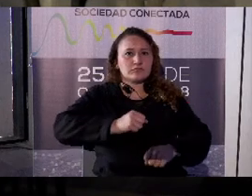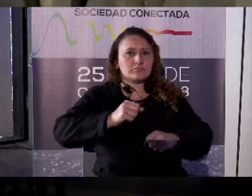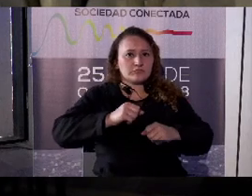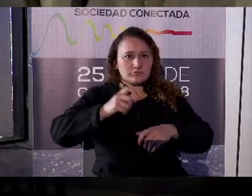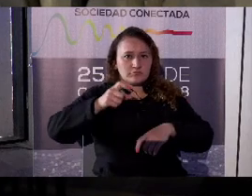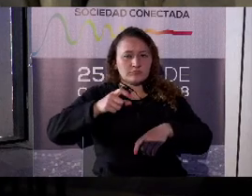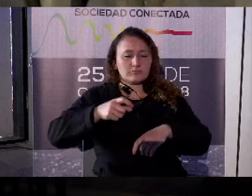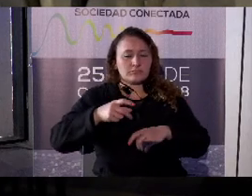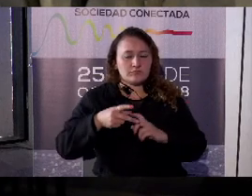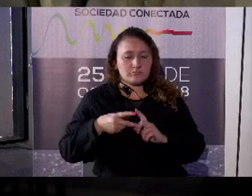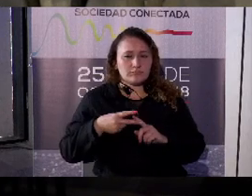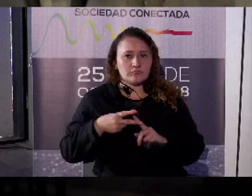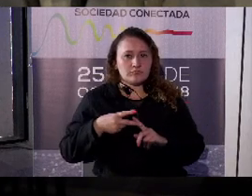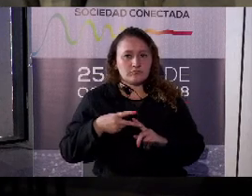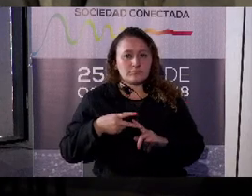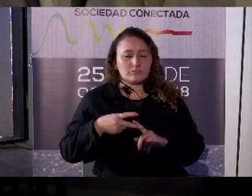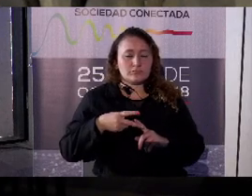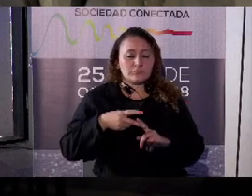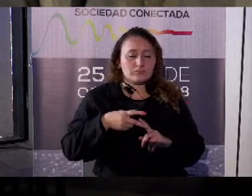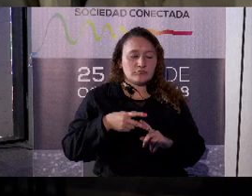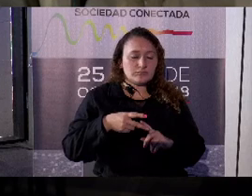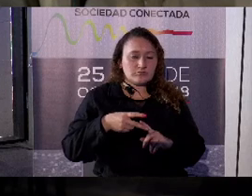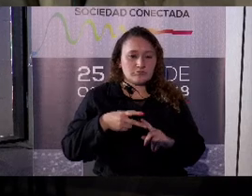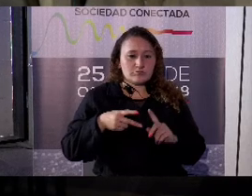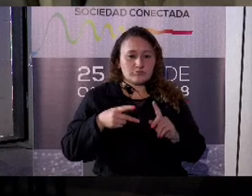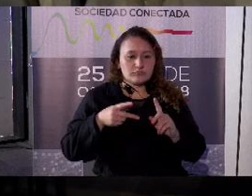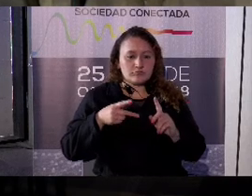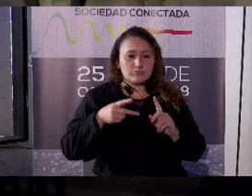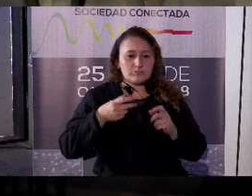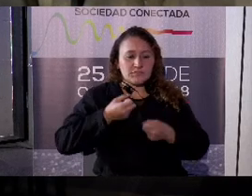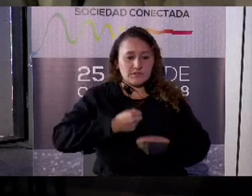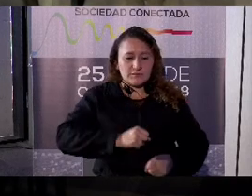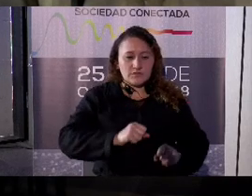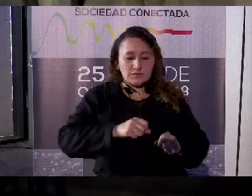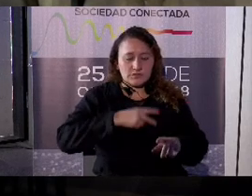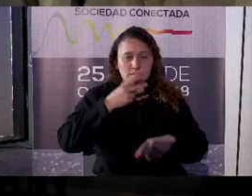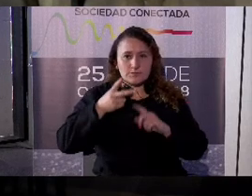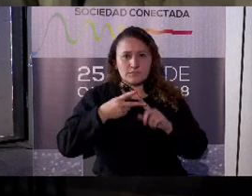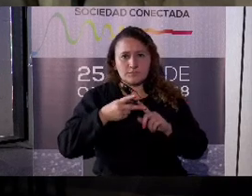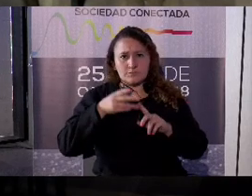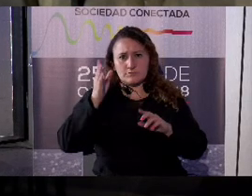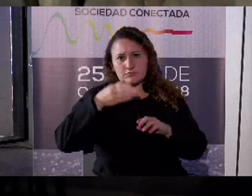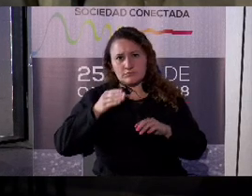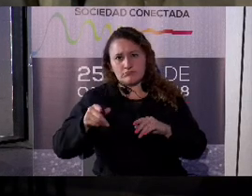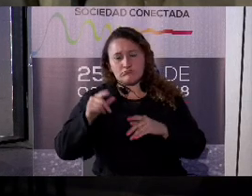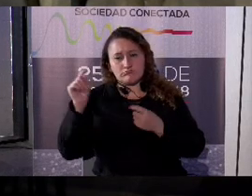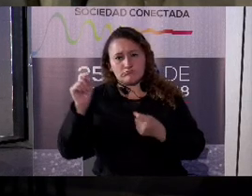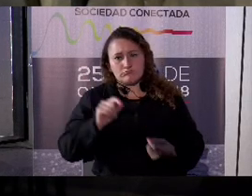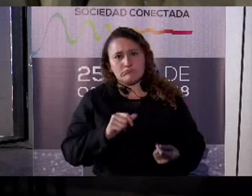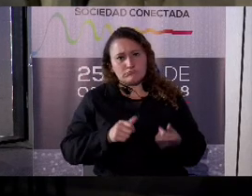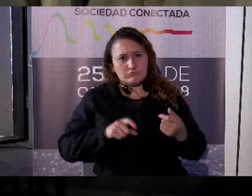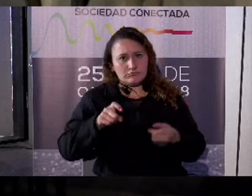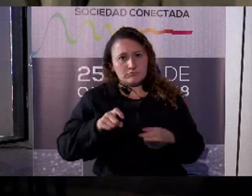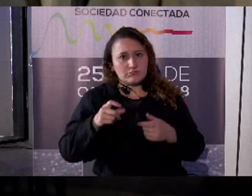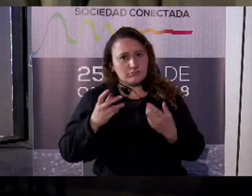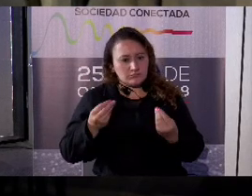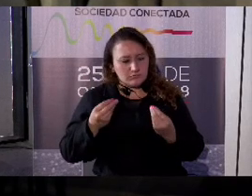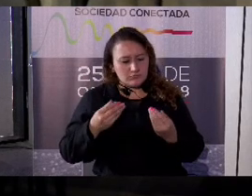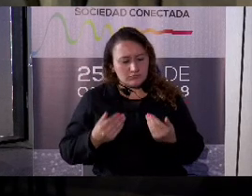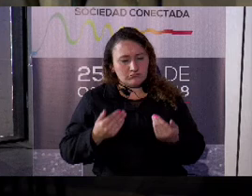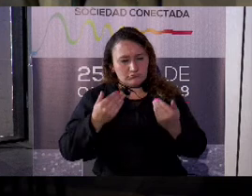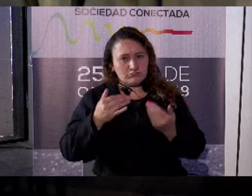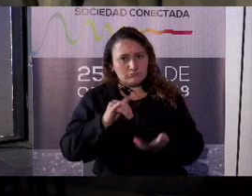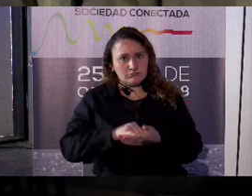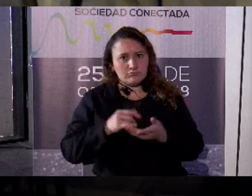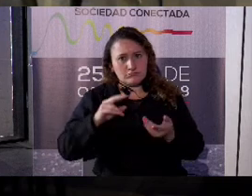se necesita esfuerzo sl inversión que se necesita para poderlo poner a funcionar y segundo Cuál es el valor que